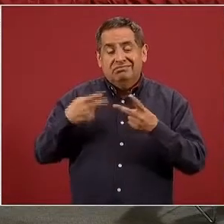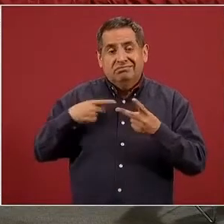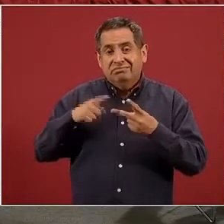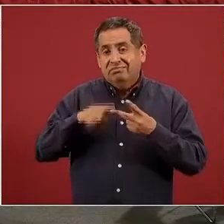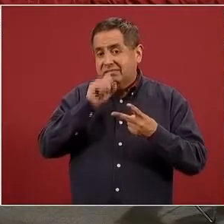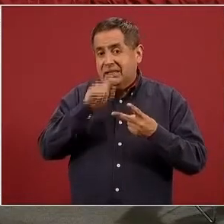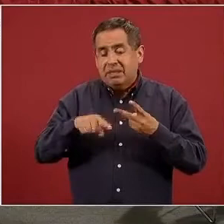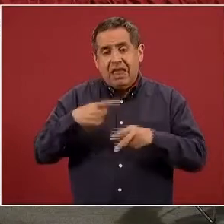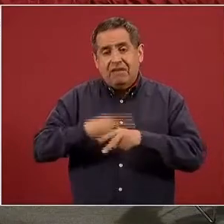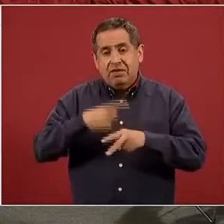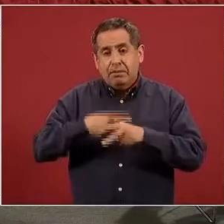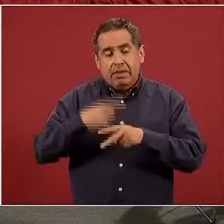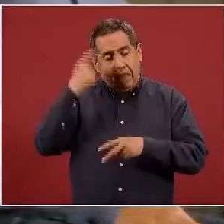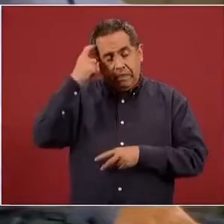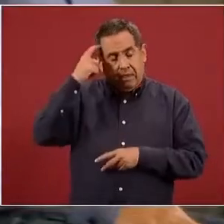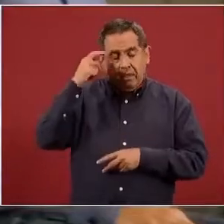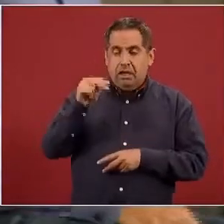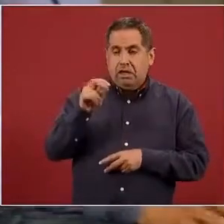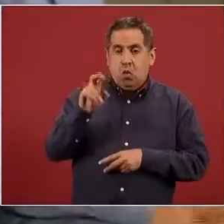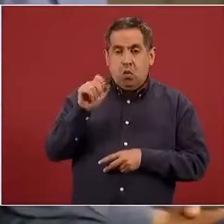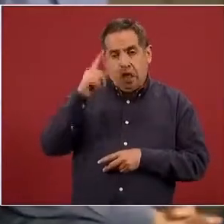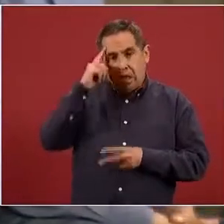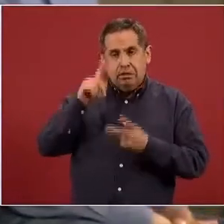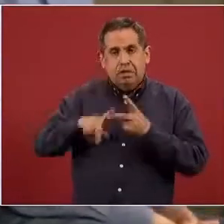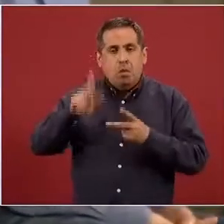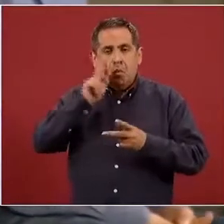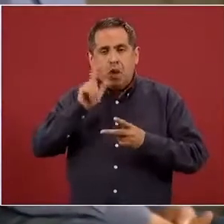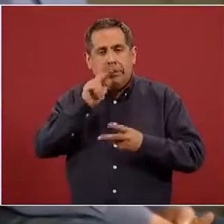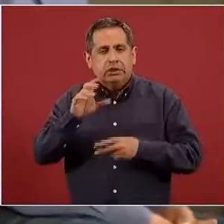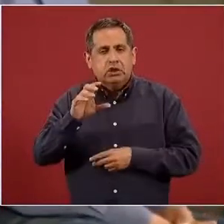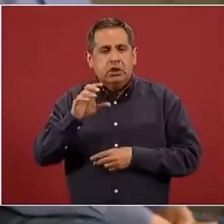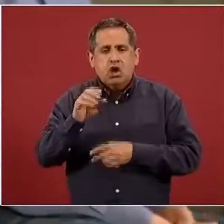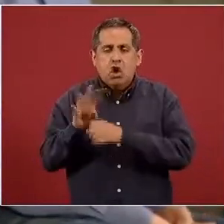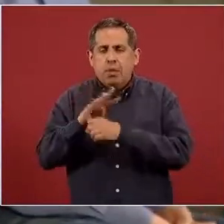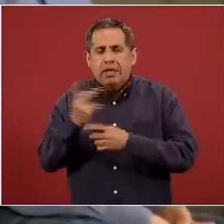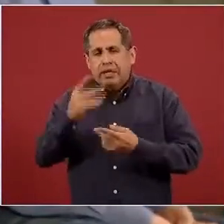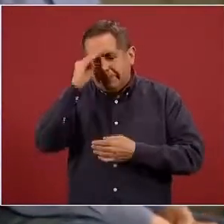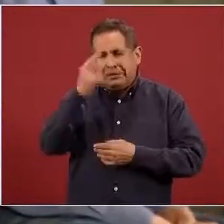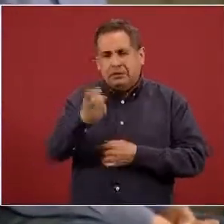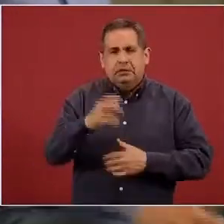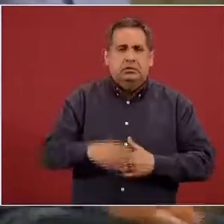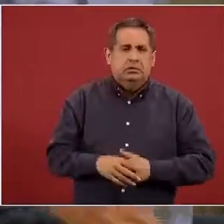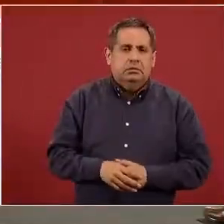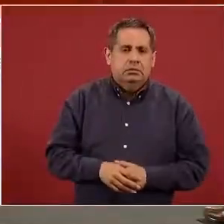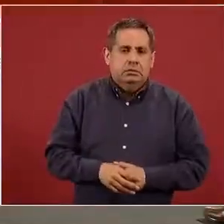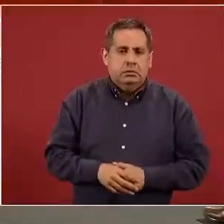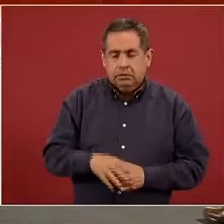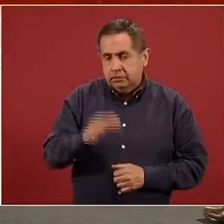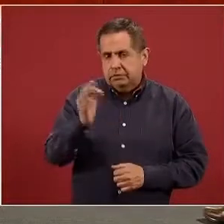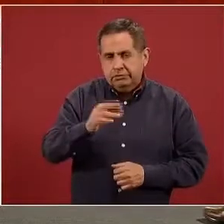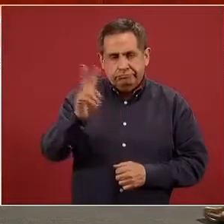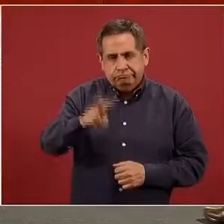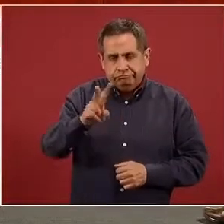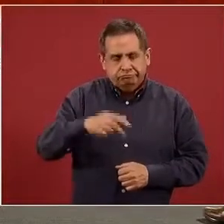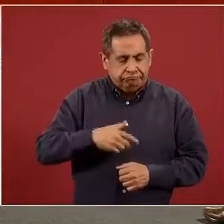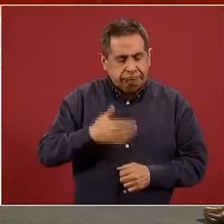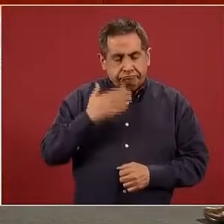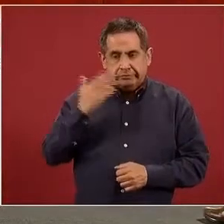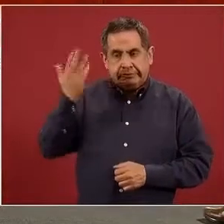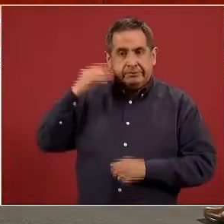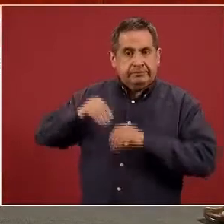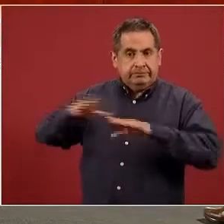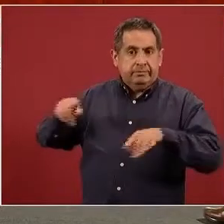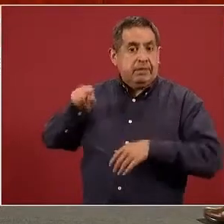tuvo una enfermedad neurológica de estos ensayos por la vacuna del COVID. ¿Qué piensa de eso? Es correcto. Se conoció el